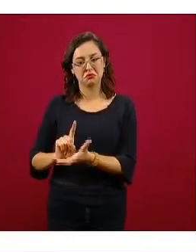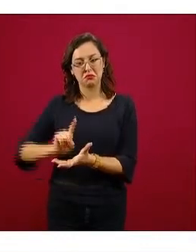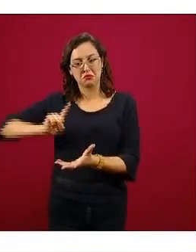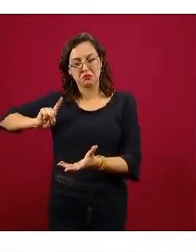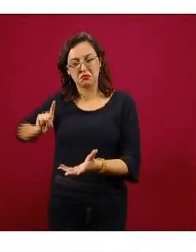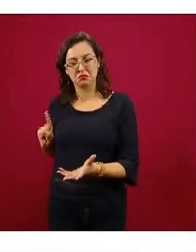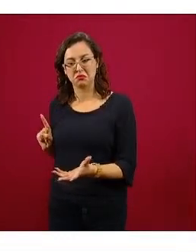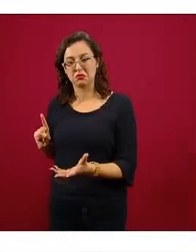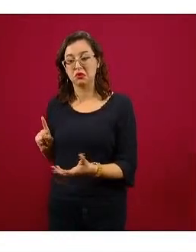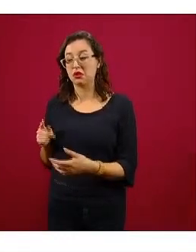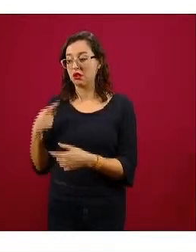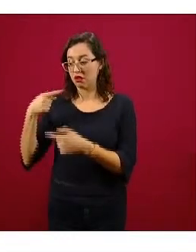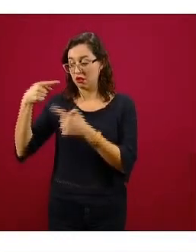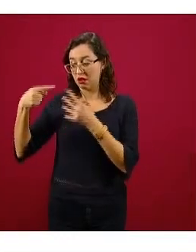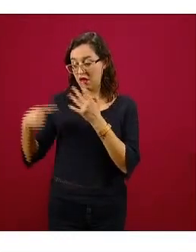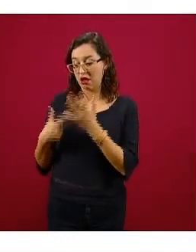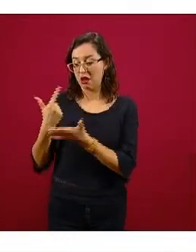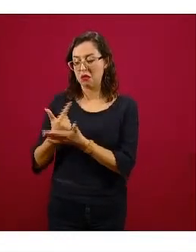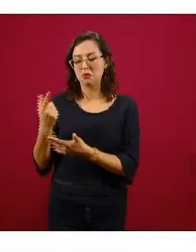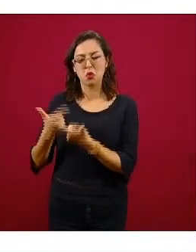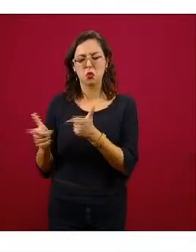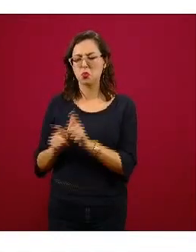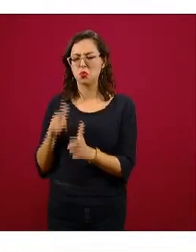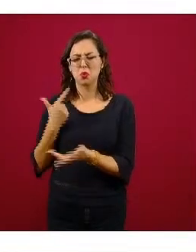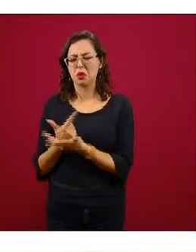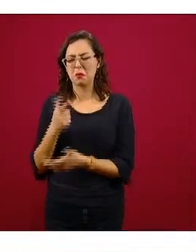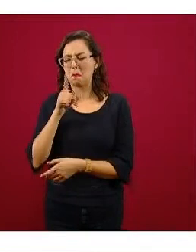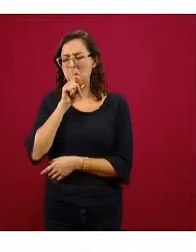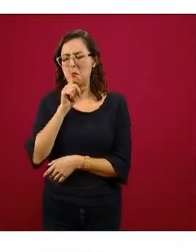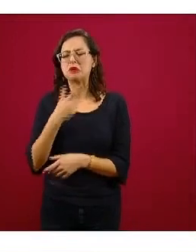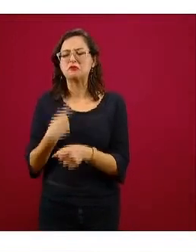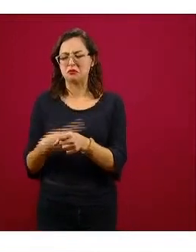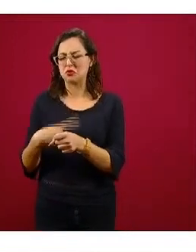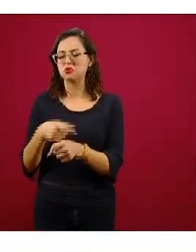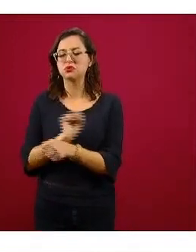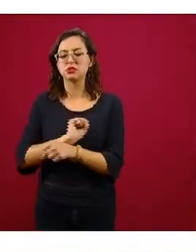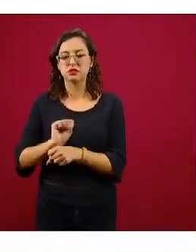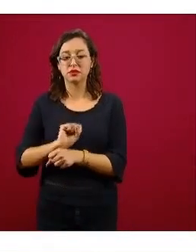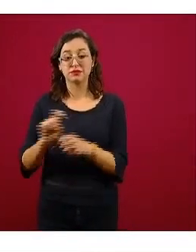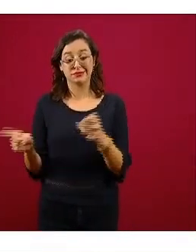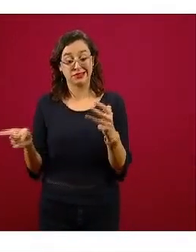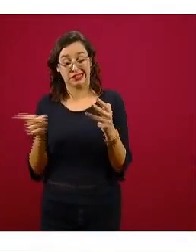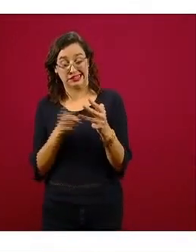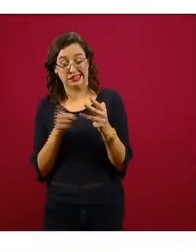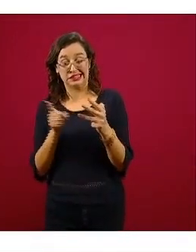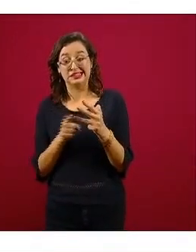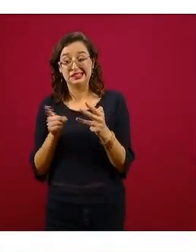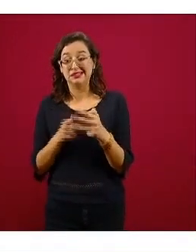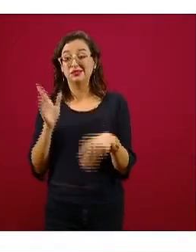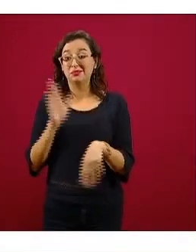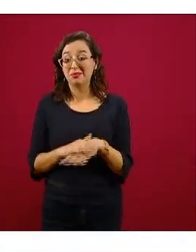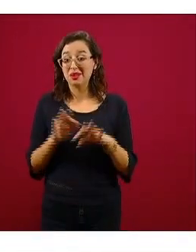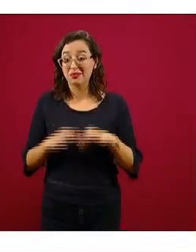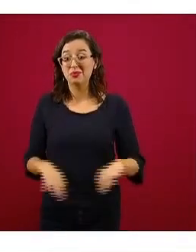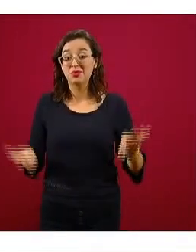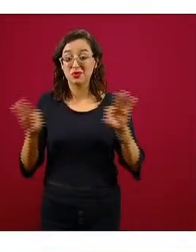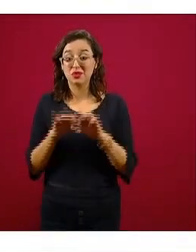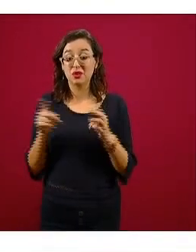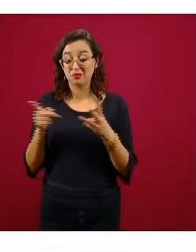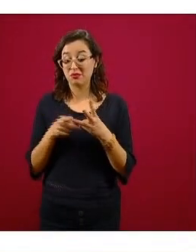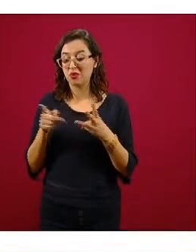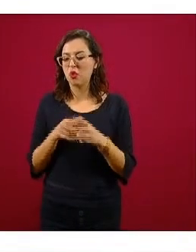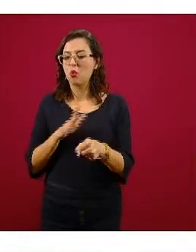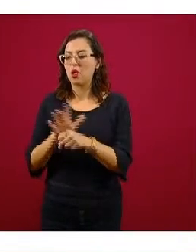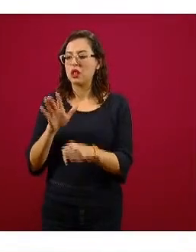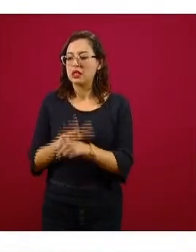también comunicarle los signos de alarma, pero este es el grupo que no tiene riesgo. El tercer grupo es el enfoque principal, que es este grupo que tiene factores de riesgo y